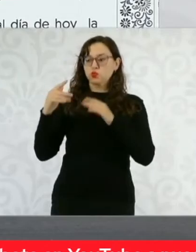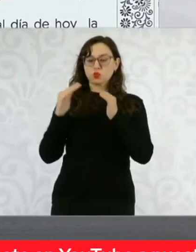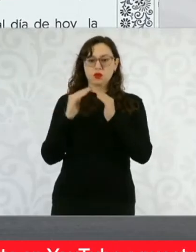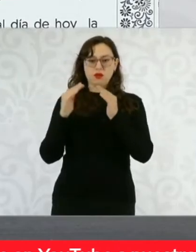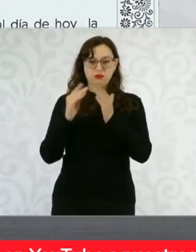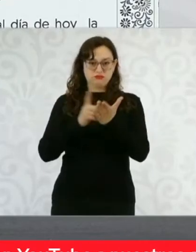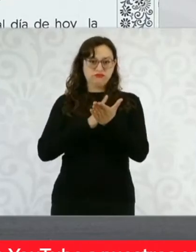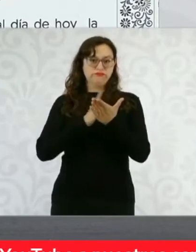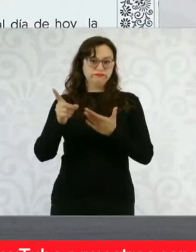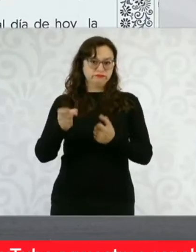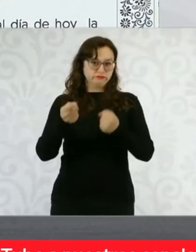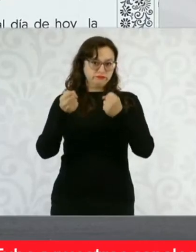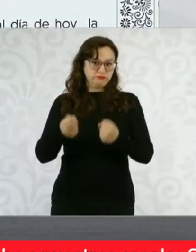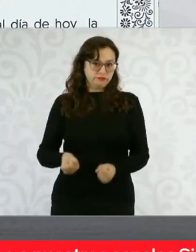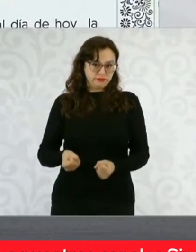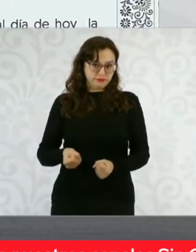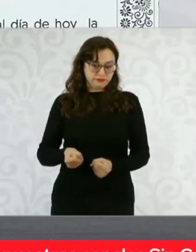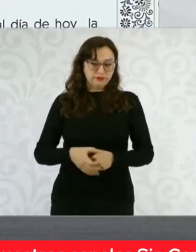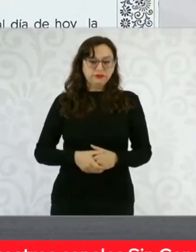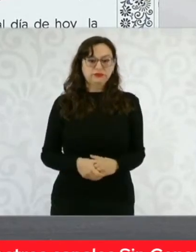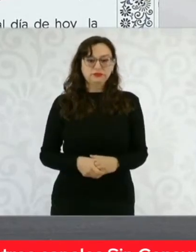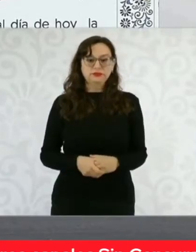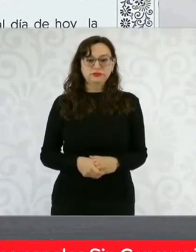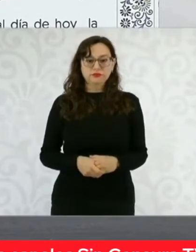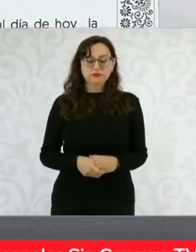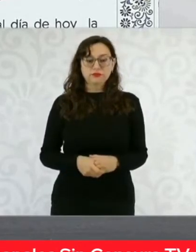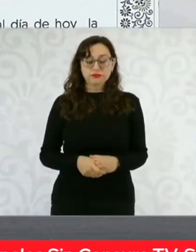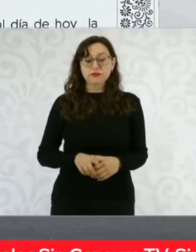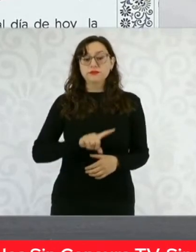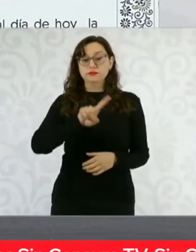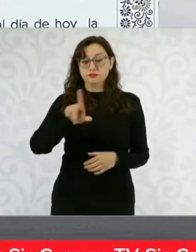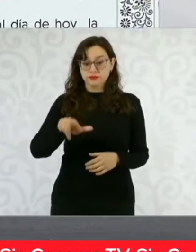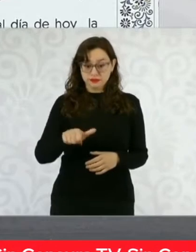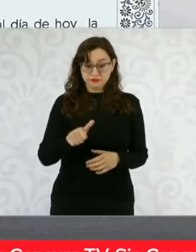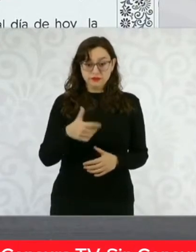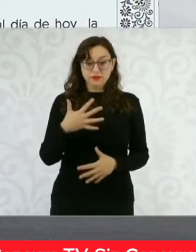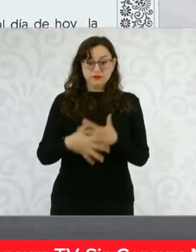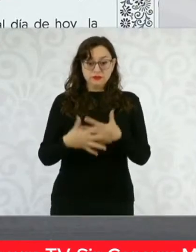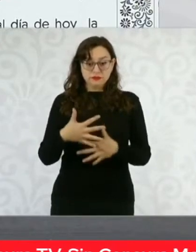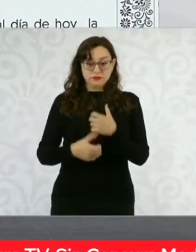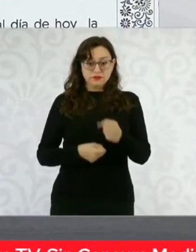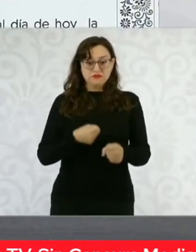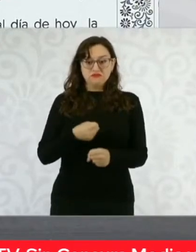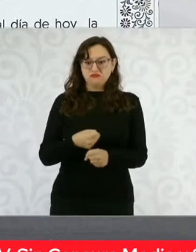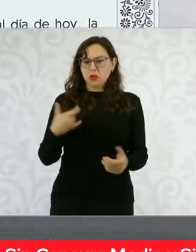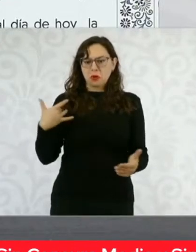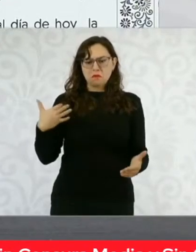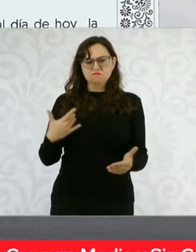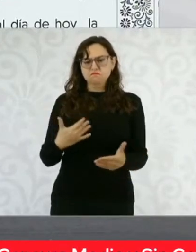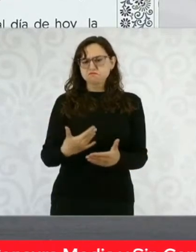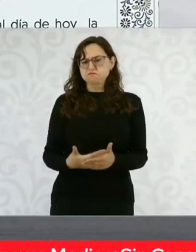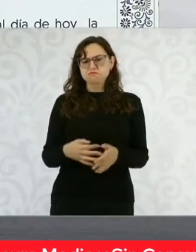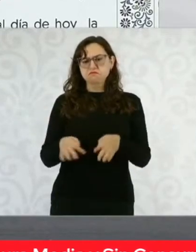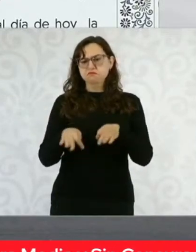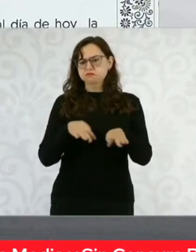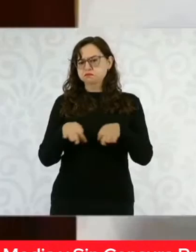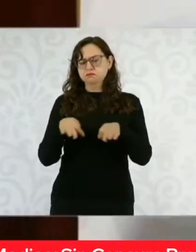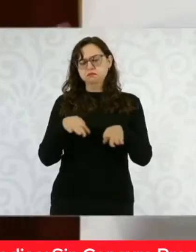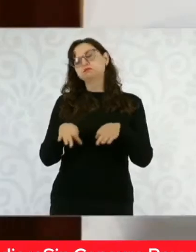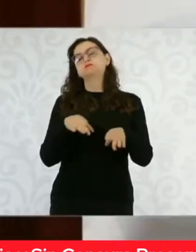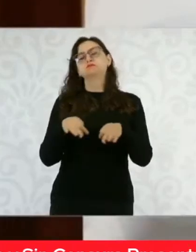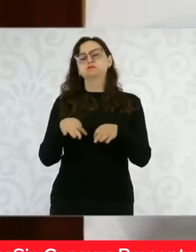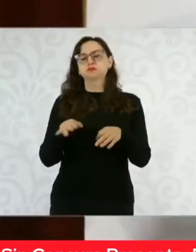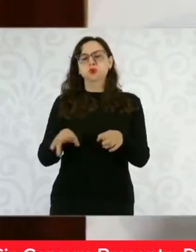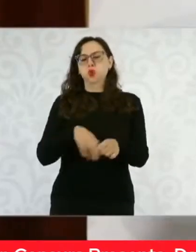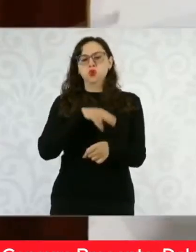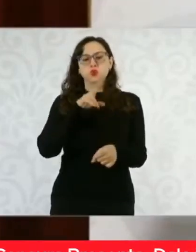Durante 15 años, después de 1972, operó con normalidad su función primordial,